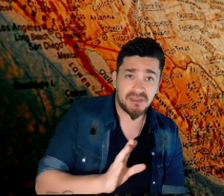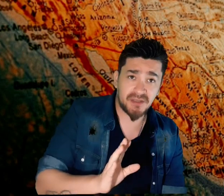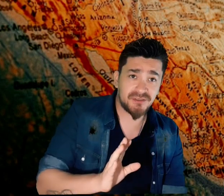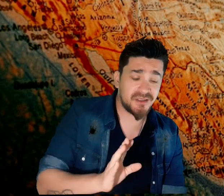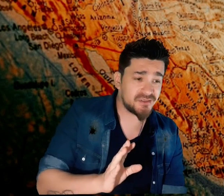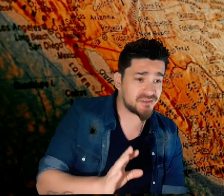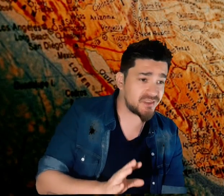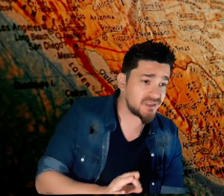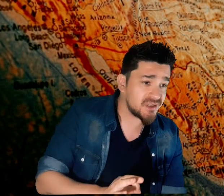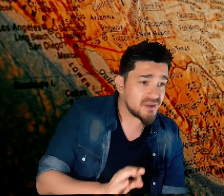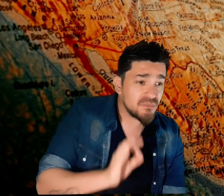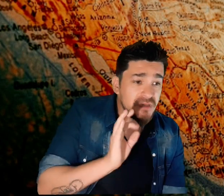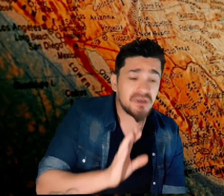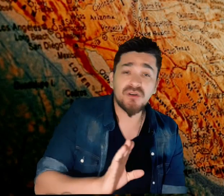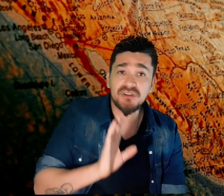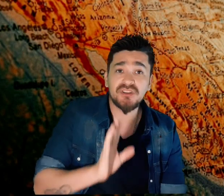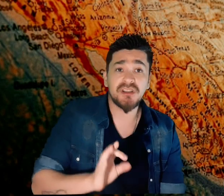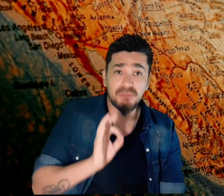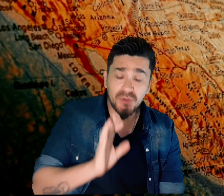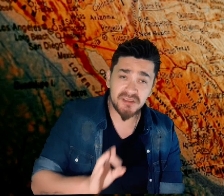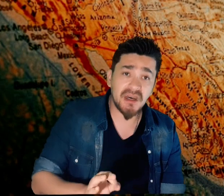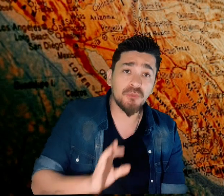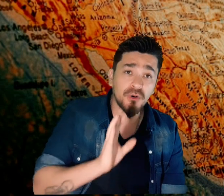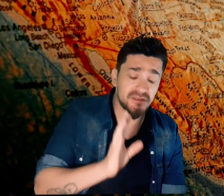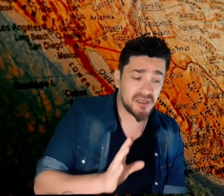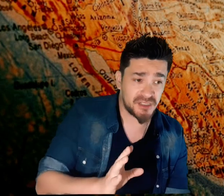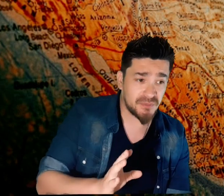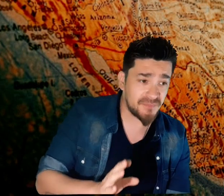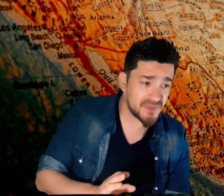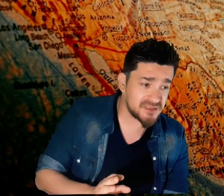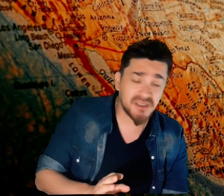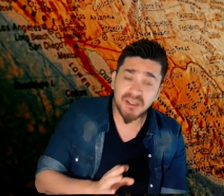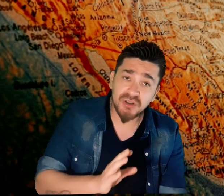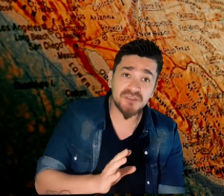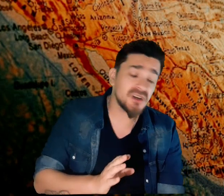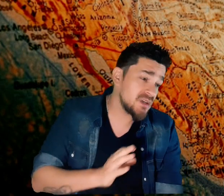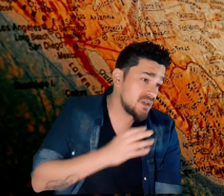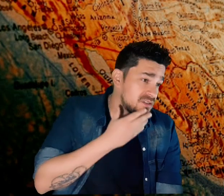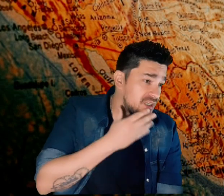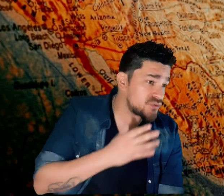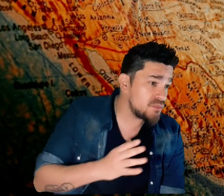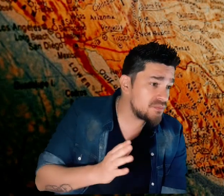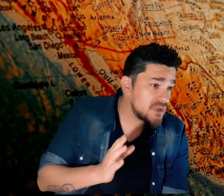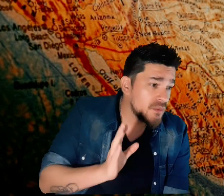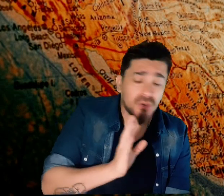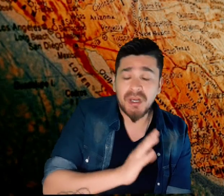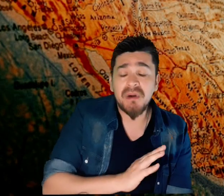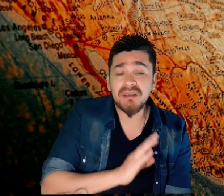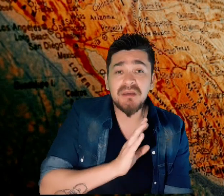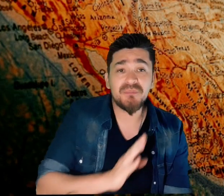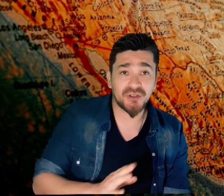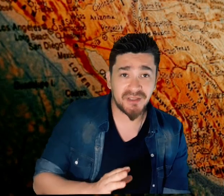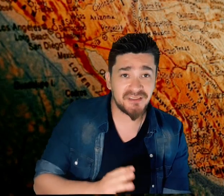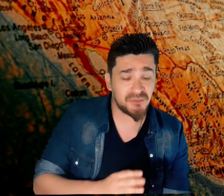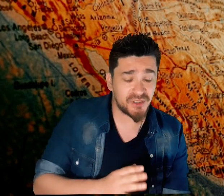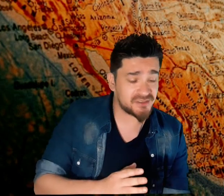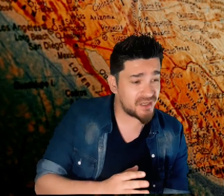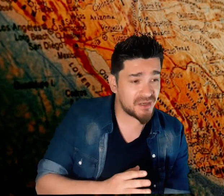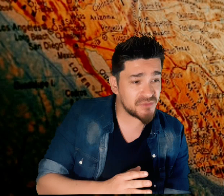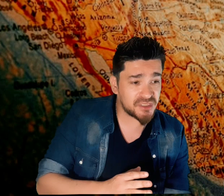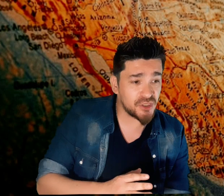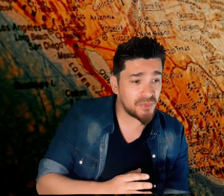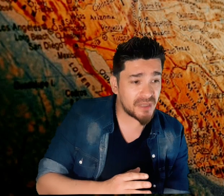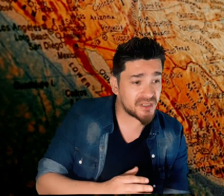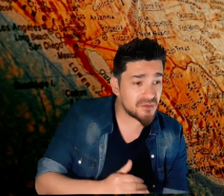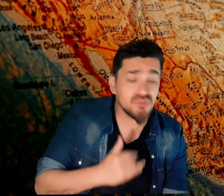10 habitantes, sí, viven en condiciones de pobreza o pobreza extrema. Así que creo que es, sí, es un programa importantísimo que se